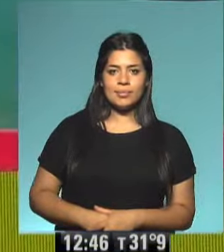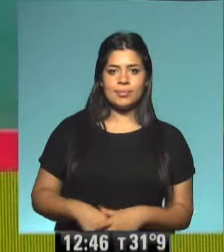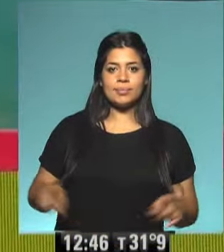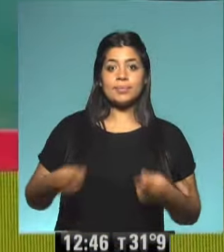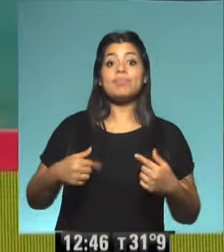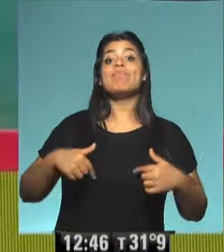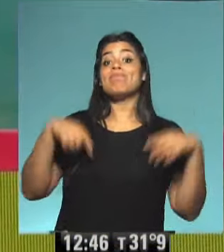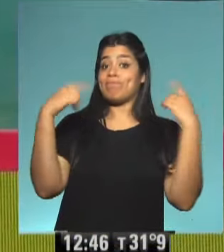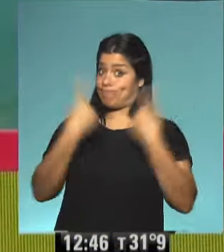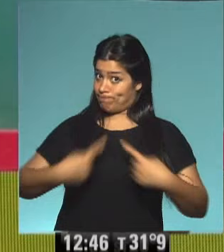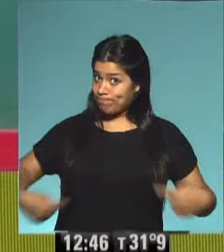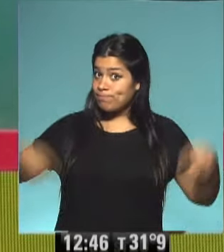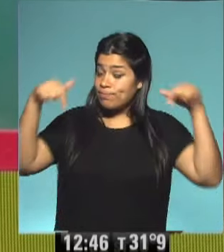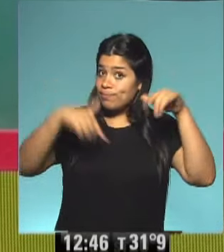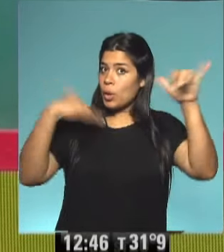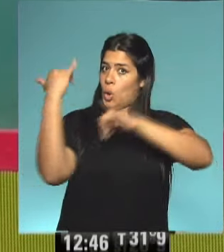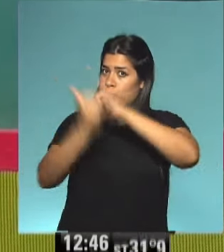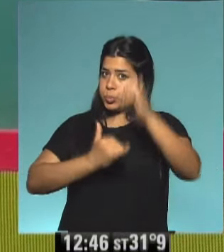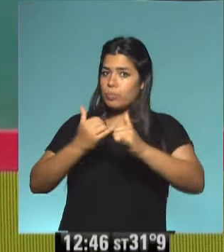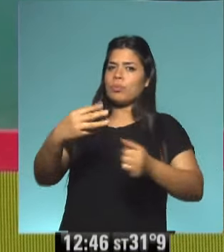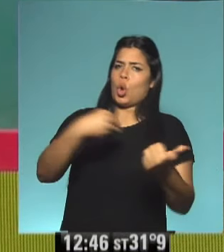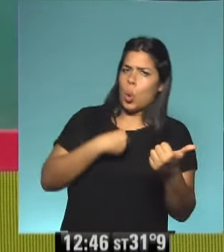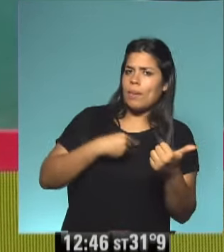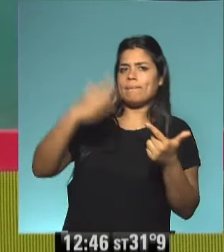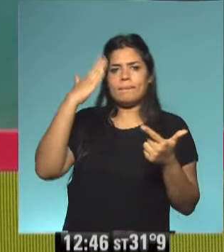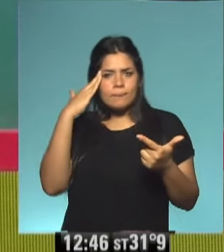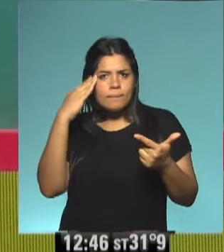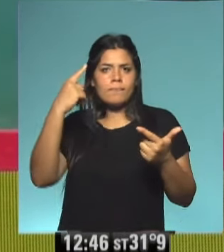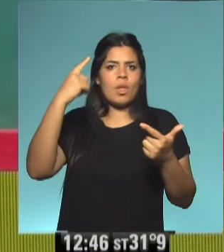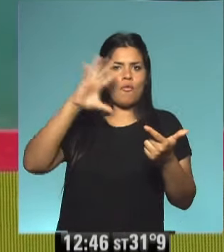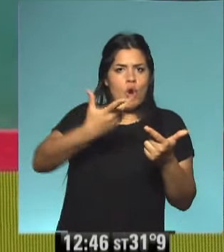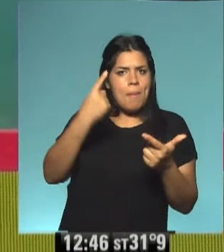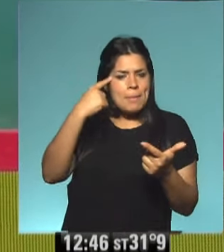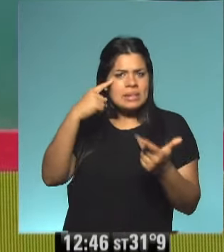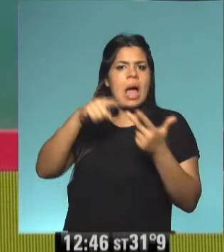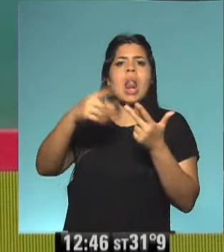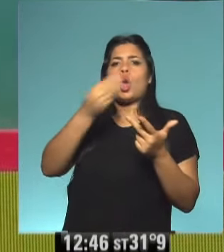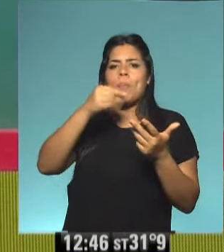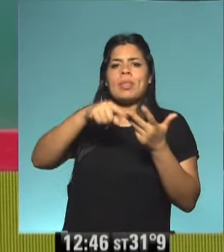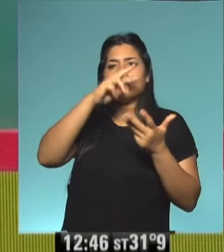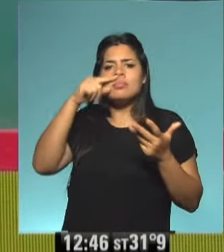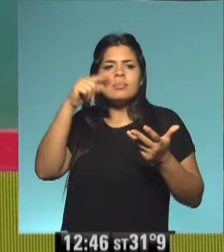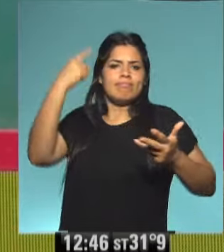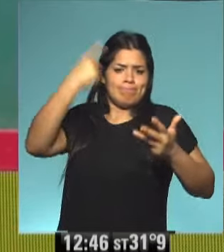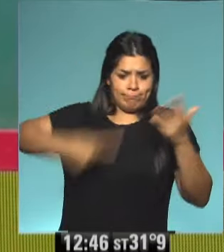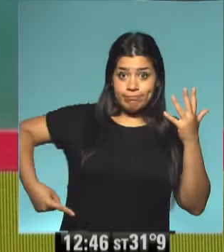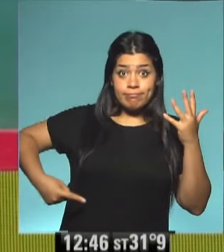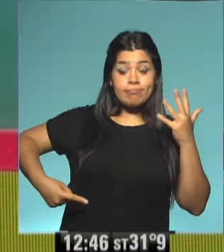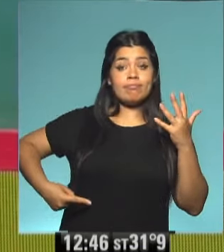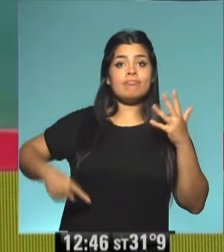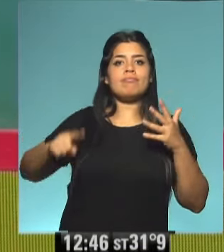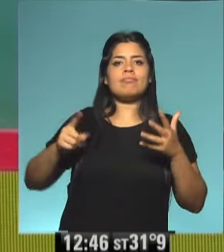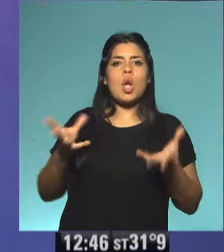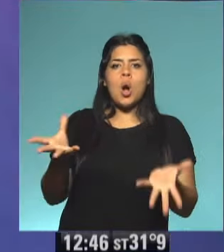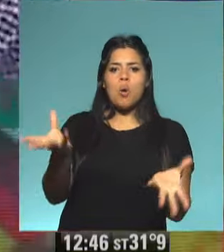Todas esas cosas que vamos contando, las religiones, las creencias, las costumbres, las comidas, los olores, todas esas cosas forman parte de